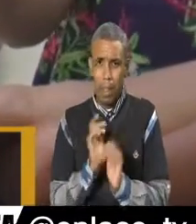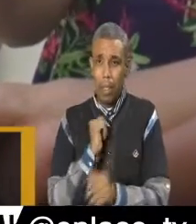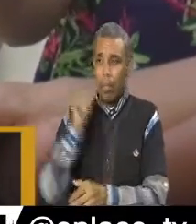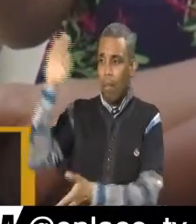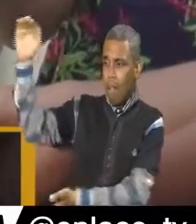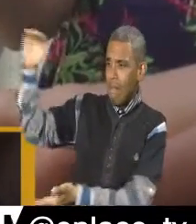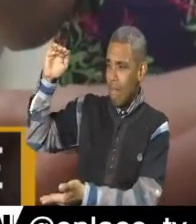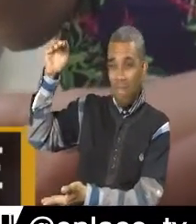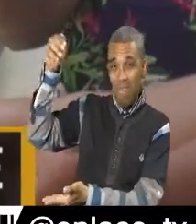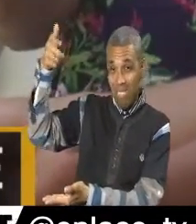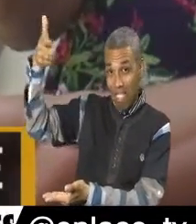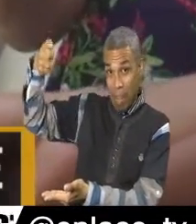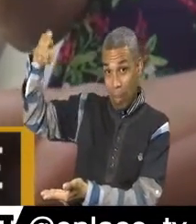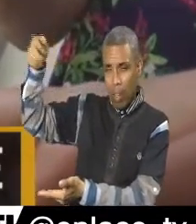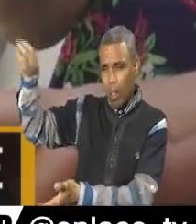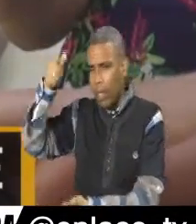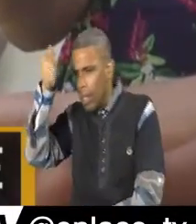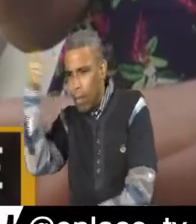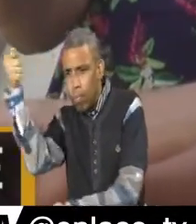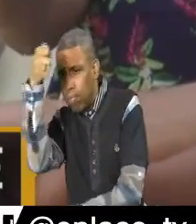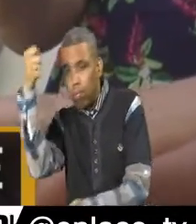sea, la llama era